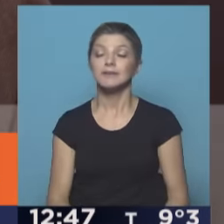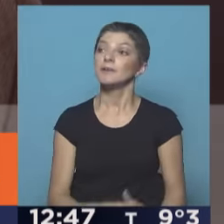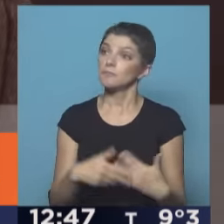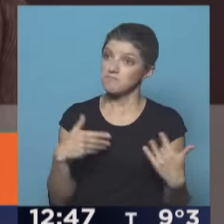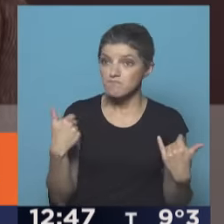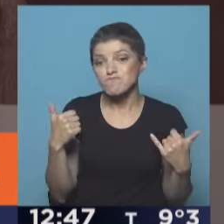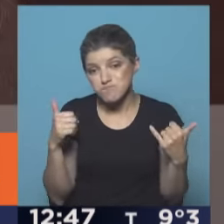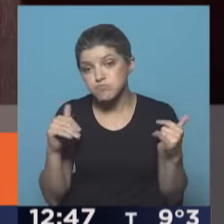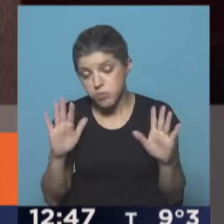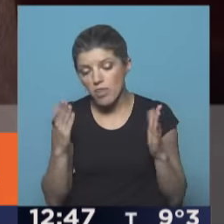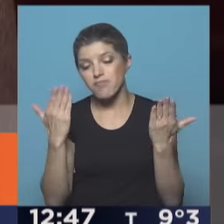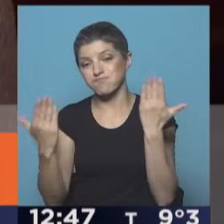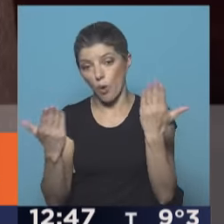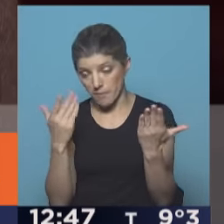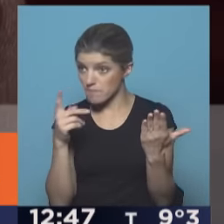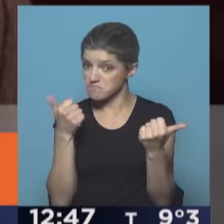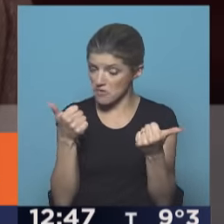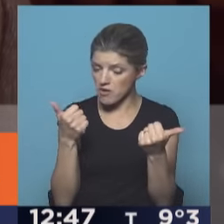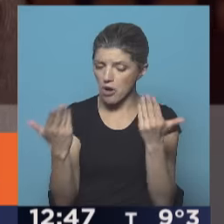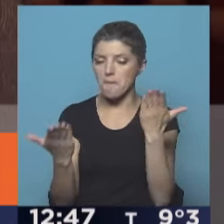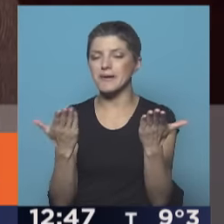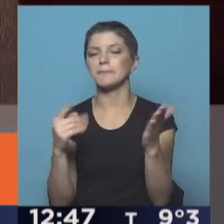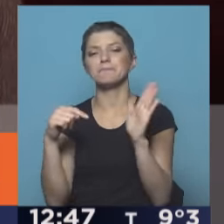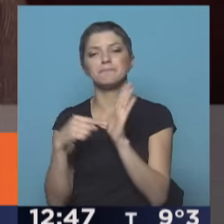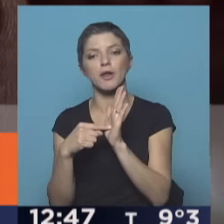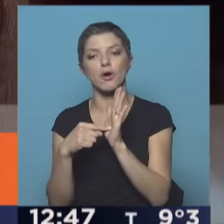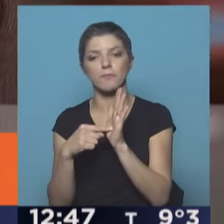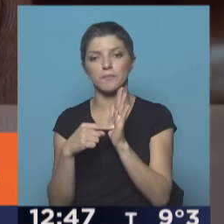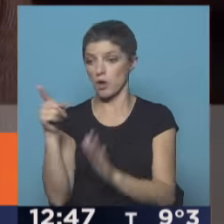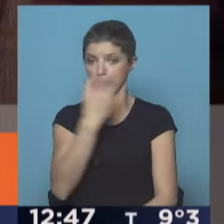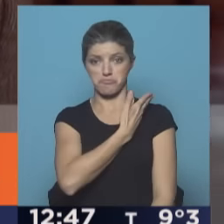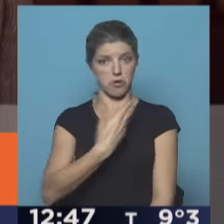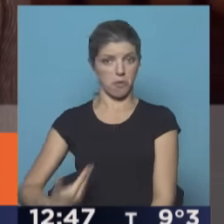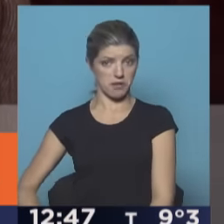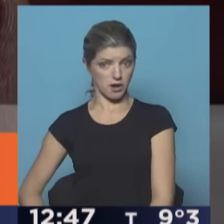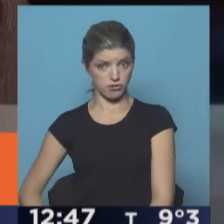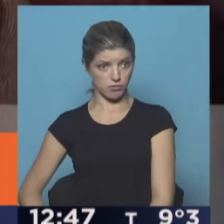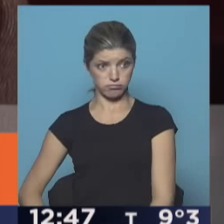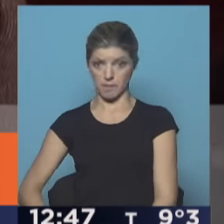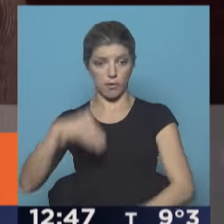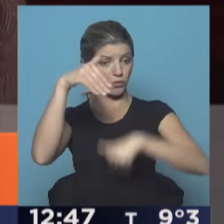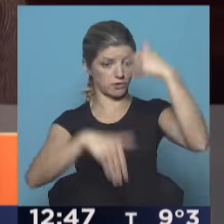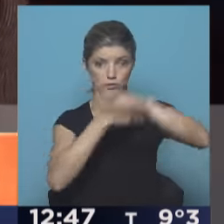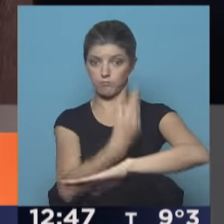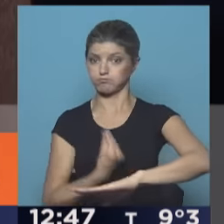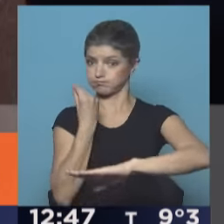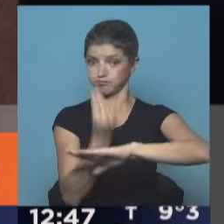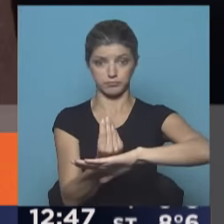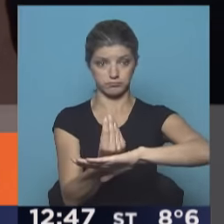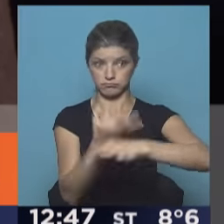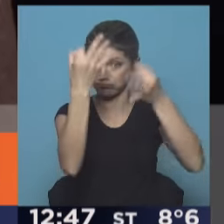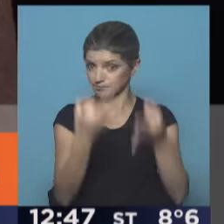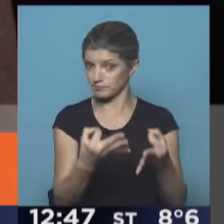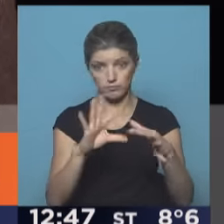comparación no está mal que es un gobierno democráticamente electo no no hay ninguna duda eh es una